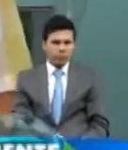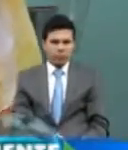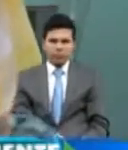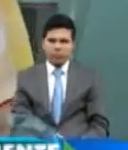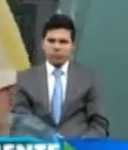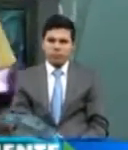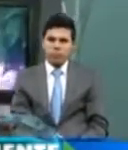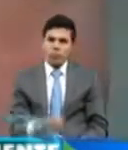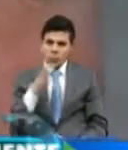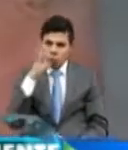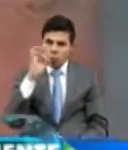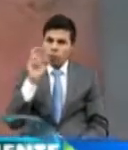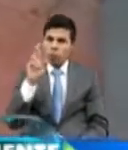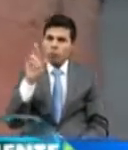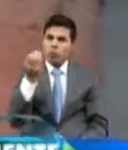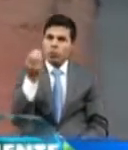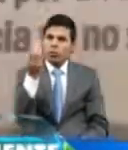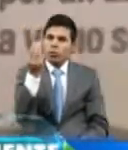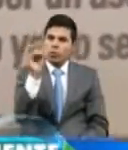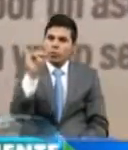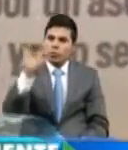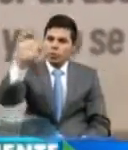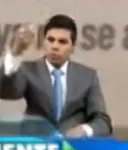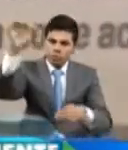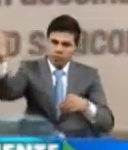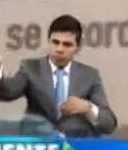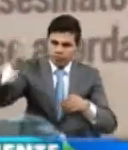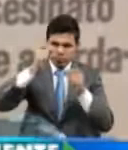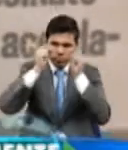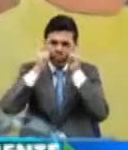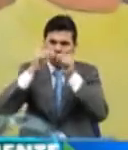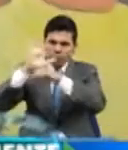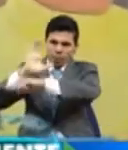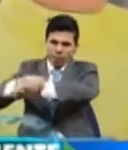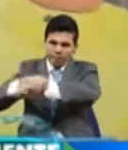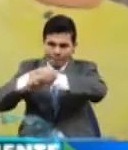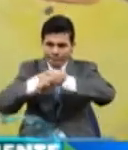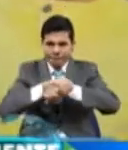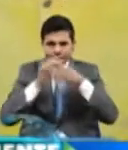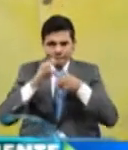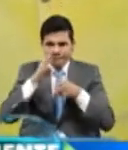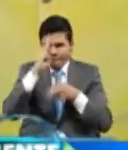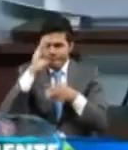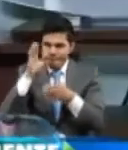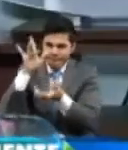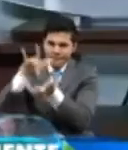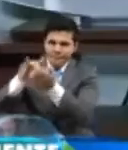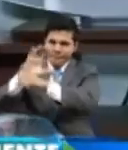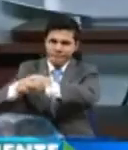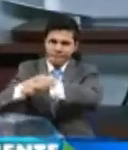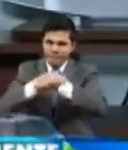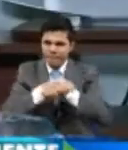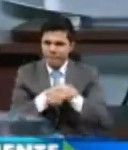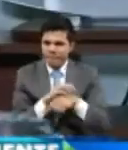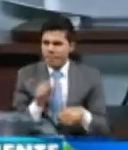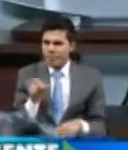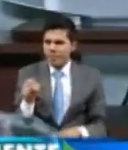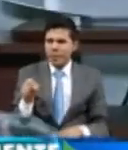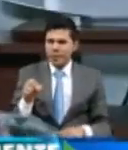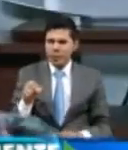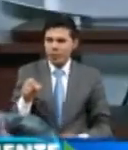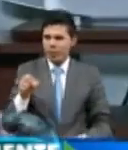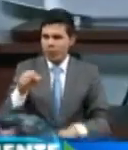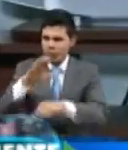Así relató don Roque los momentos en que fue capturado por sorpresa en su propia casa por agentes de la policía. Me dijeron, usted